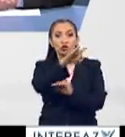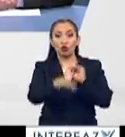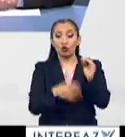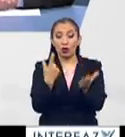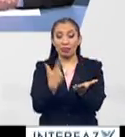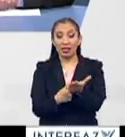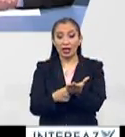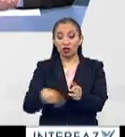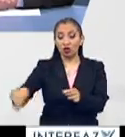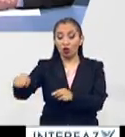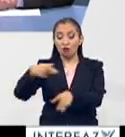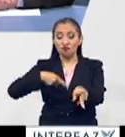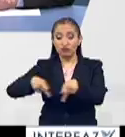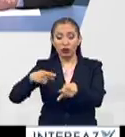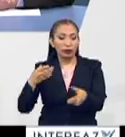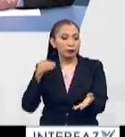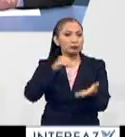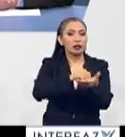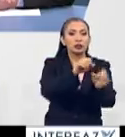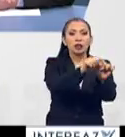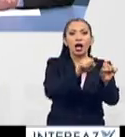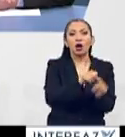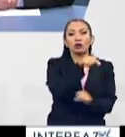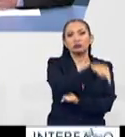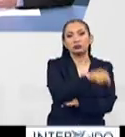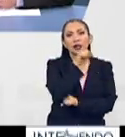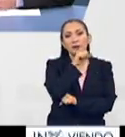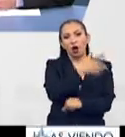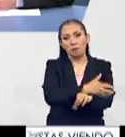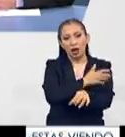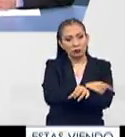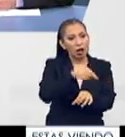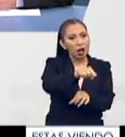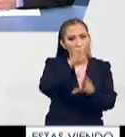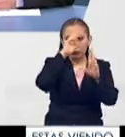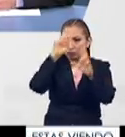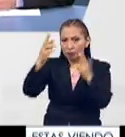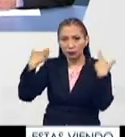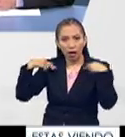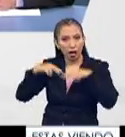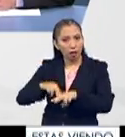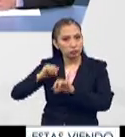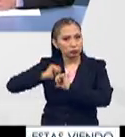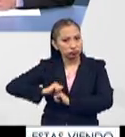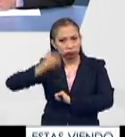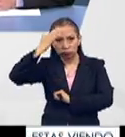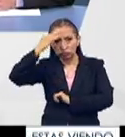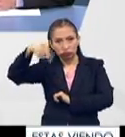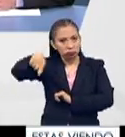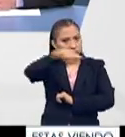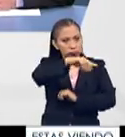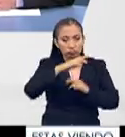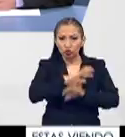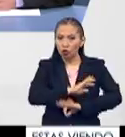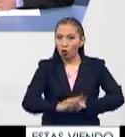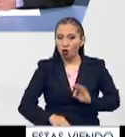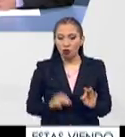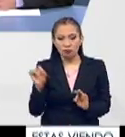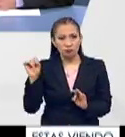maneja dentro de una cancha se refleja en un salón de clases también, con sus compañeros, con el respeto a las autoridades, a sus maestros,